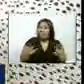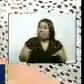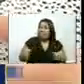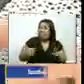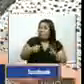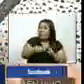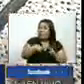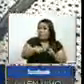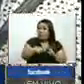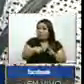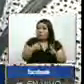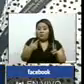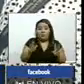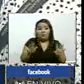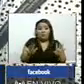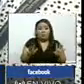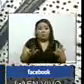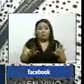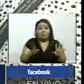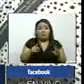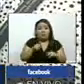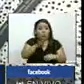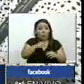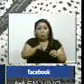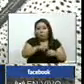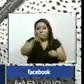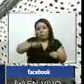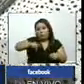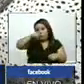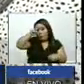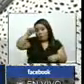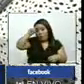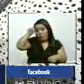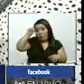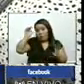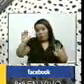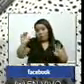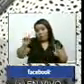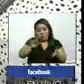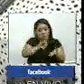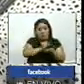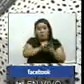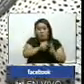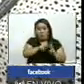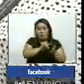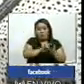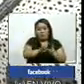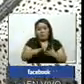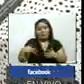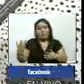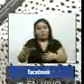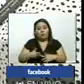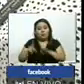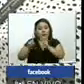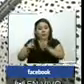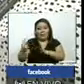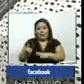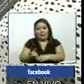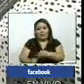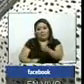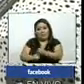es que ellas han sido separadas de su labor. Nosotros actualmente somos seis